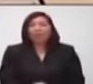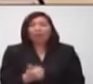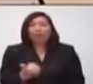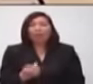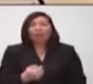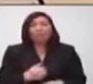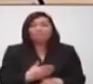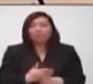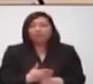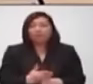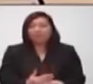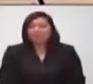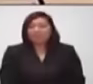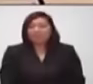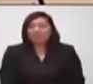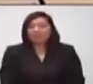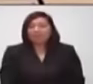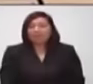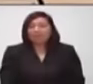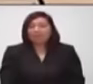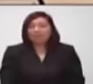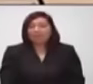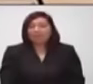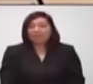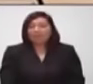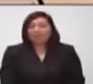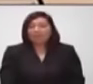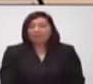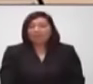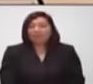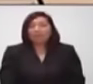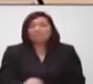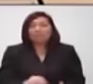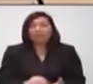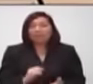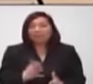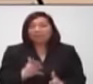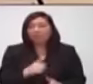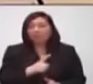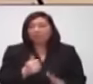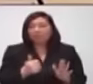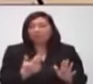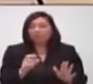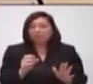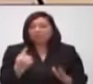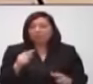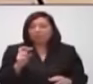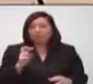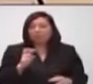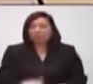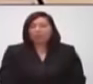otros mecanismos previstos. No, perdón, sí, 142 millones más IGB, o sea, estamos hablando de